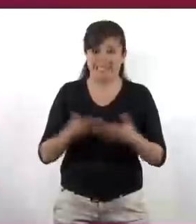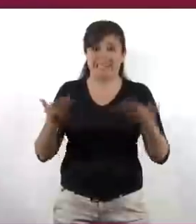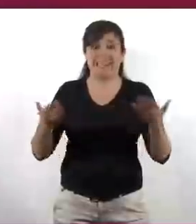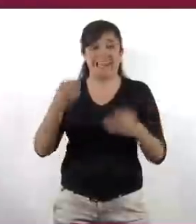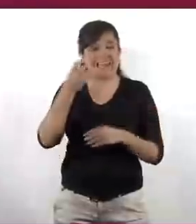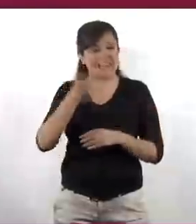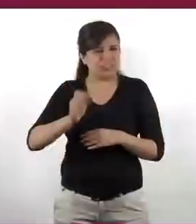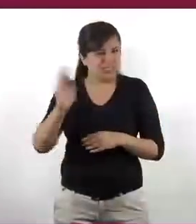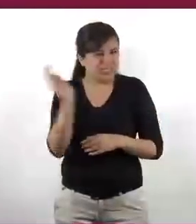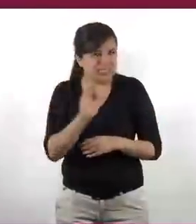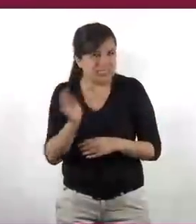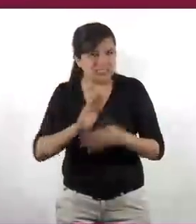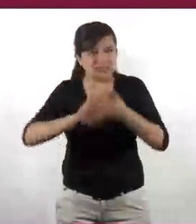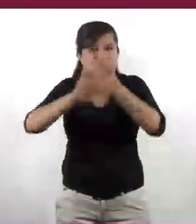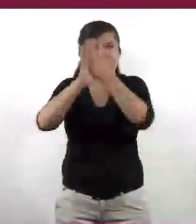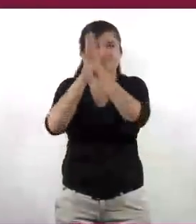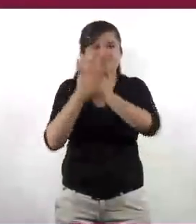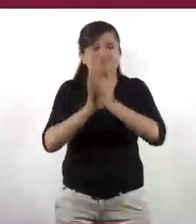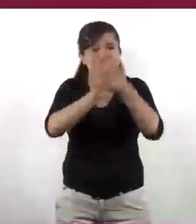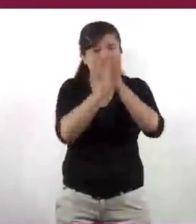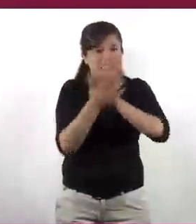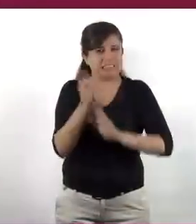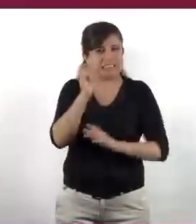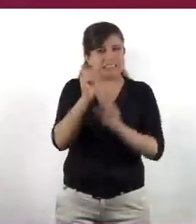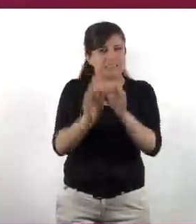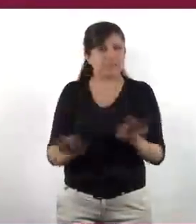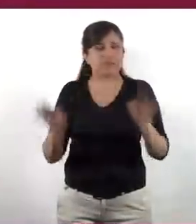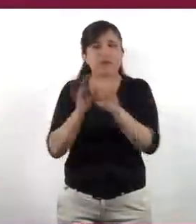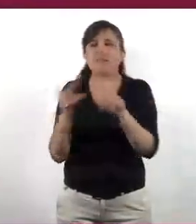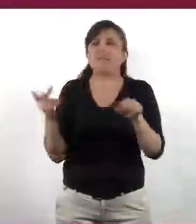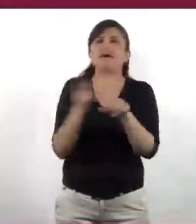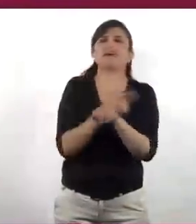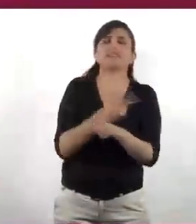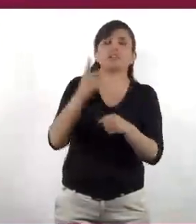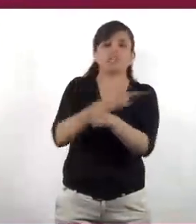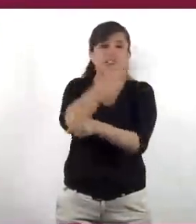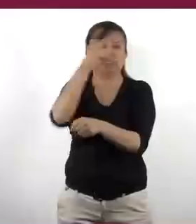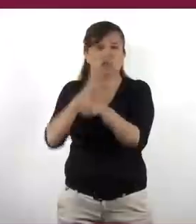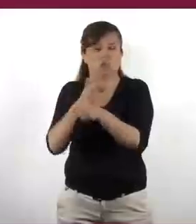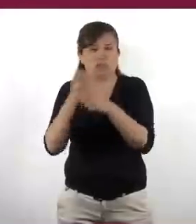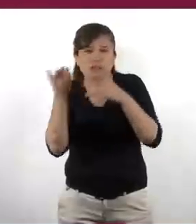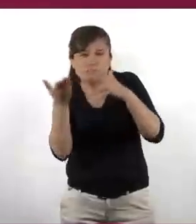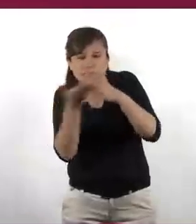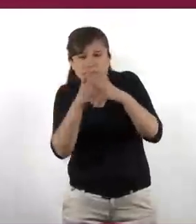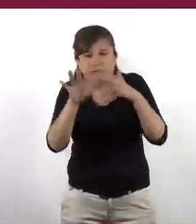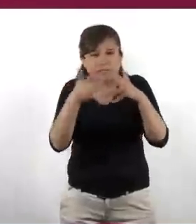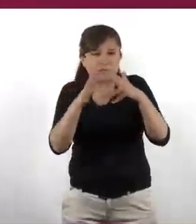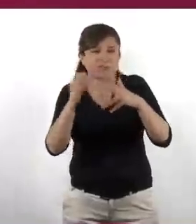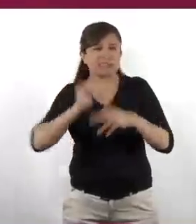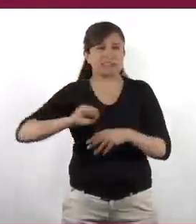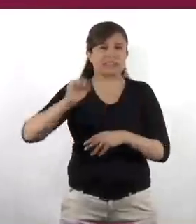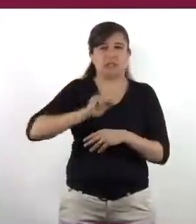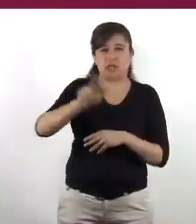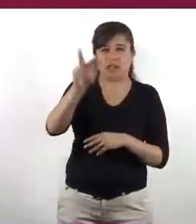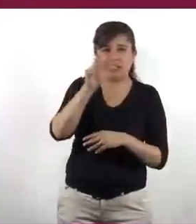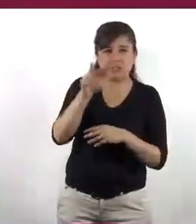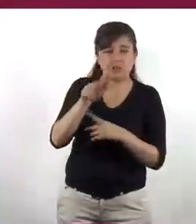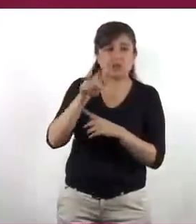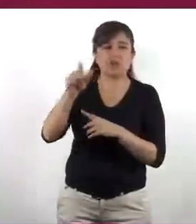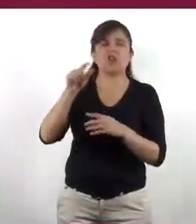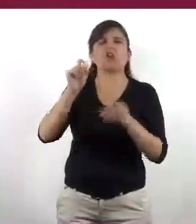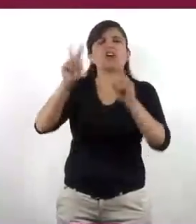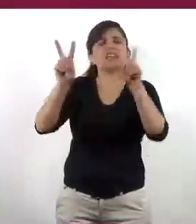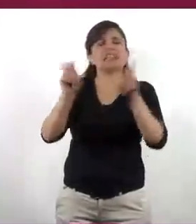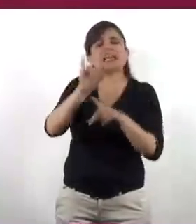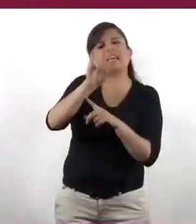Posiblemente las transformaciones más significativas ocurrieron durante la segunda mitad del siglo XVIII, cuando la Ilustración